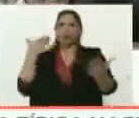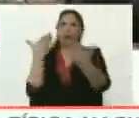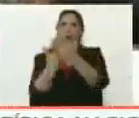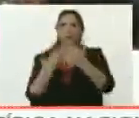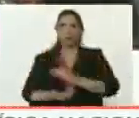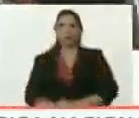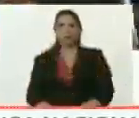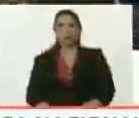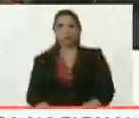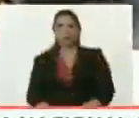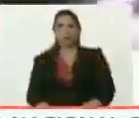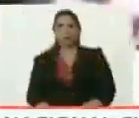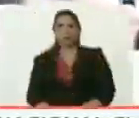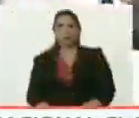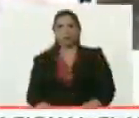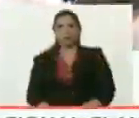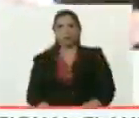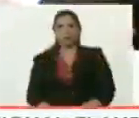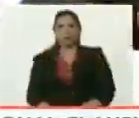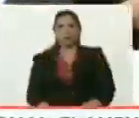gracias.